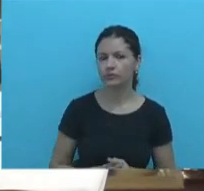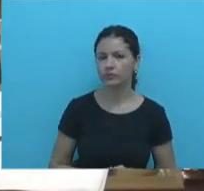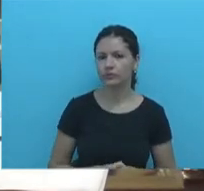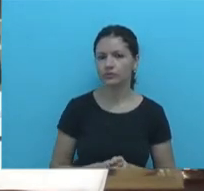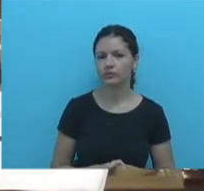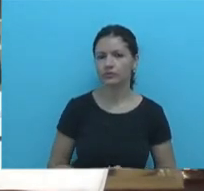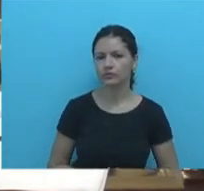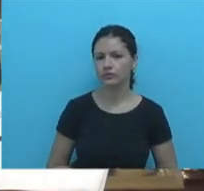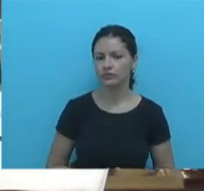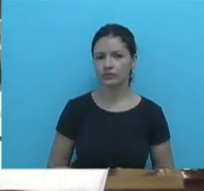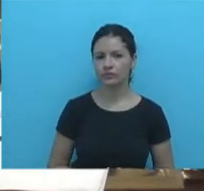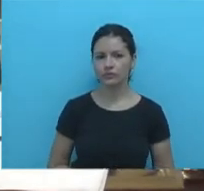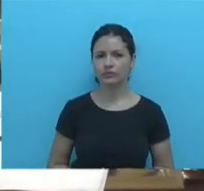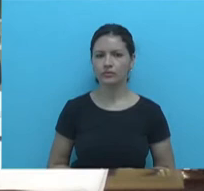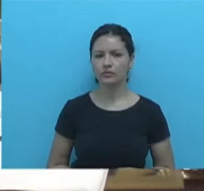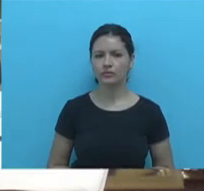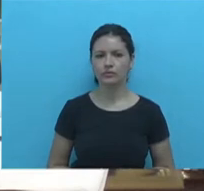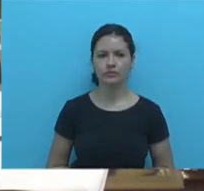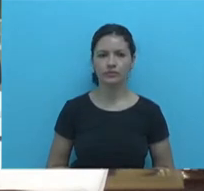tutoría.